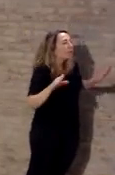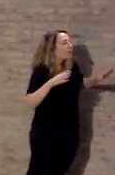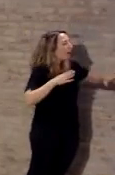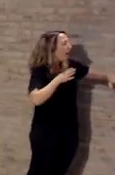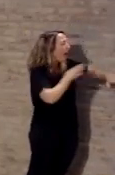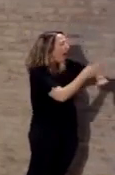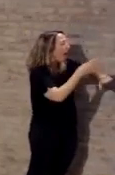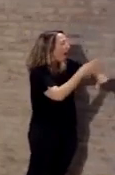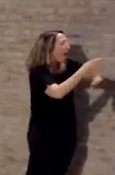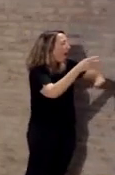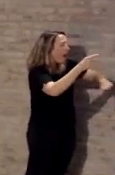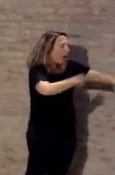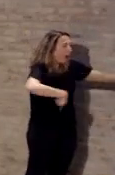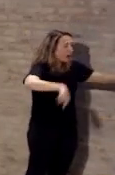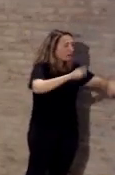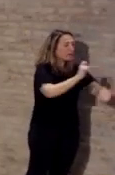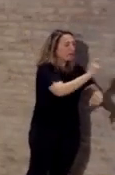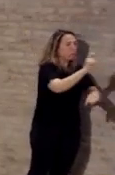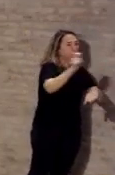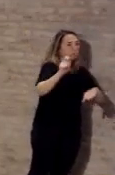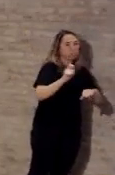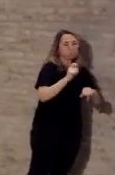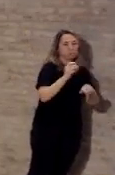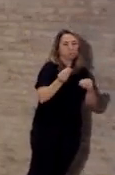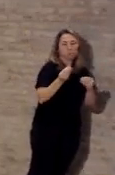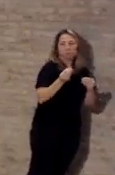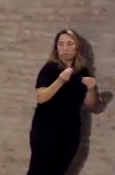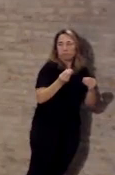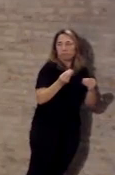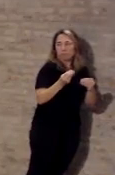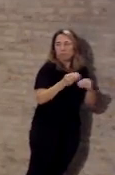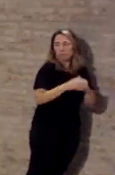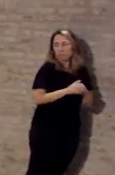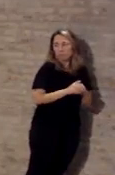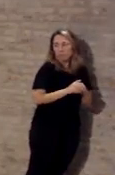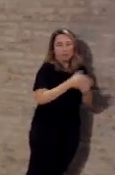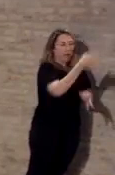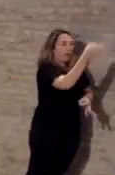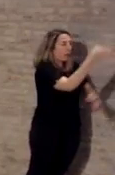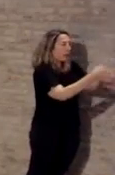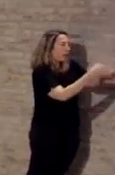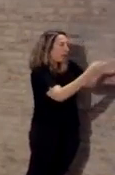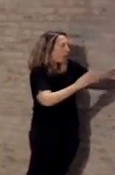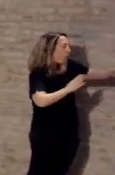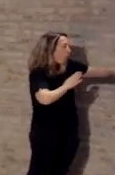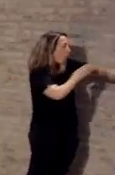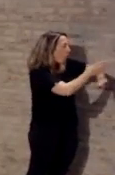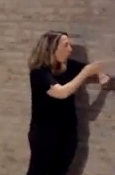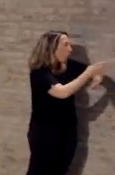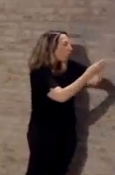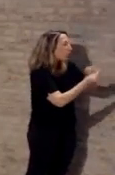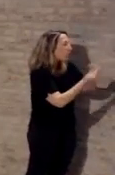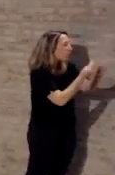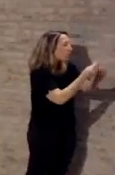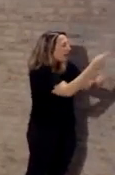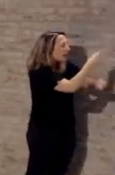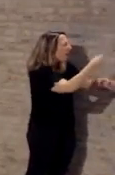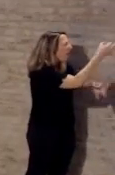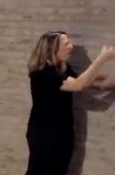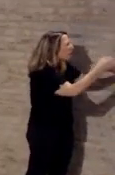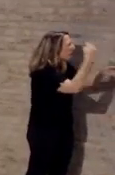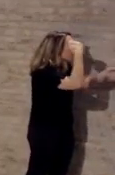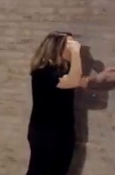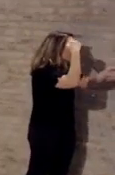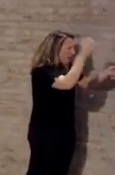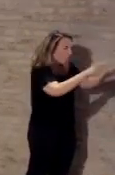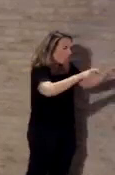acceso entonces a la al acceso a la justicia para quien se piensa la